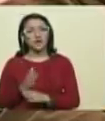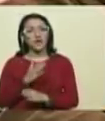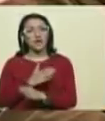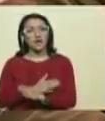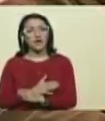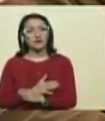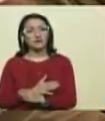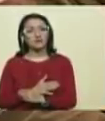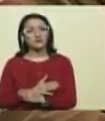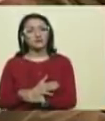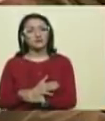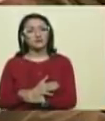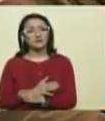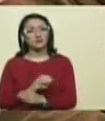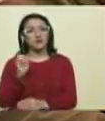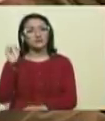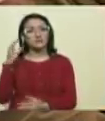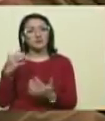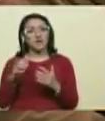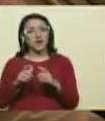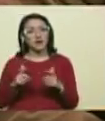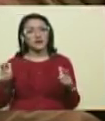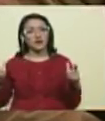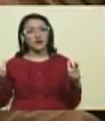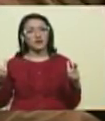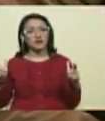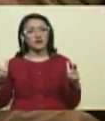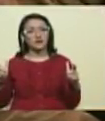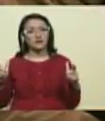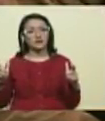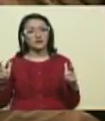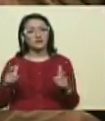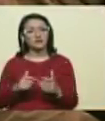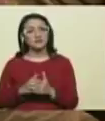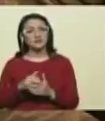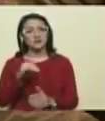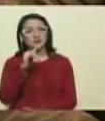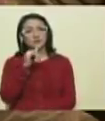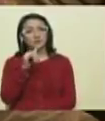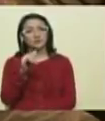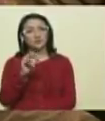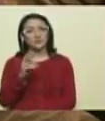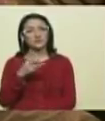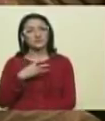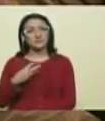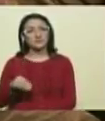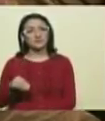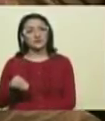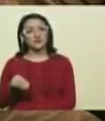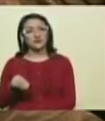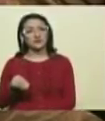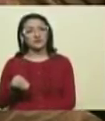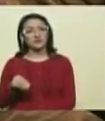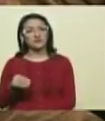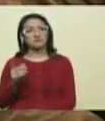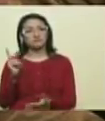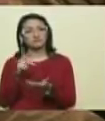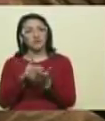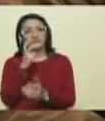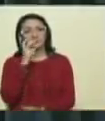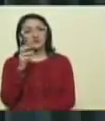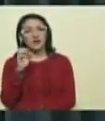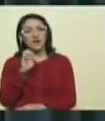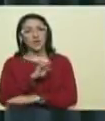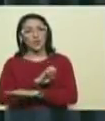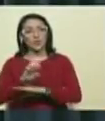esta sesión de la Asamblea General, o estas sesiones de la Asamblea General, se anunció que el vicepresidente Mike Pence va a estar visitando Ecuador.